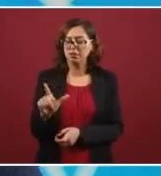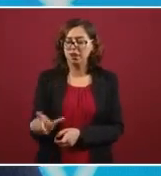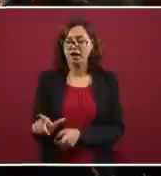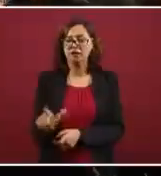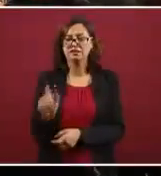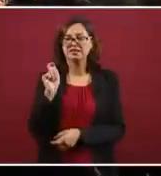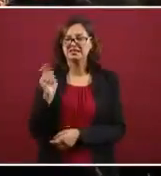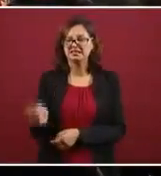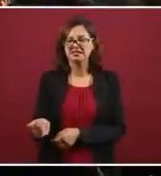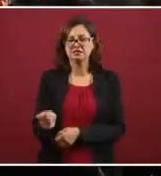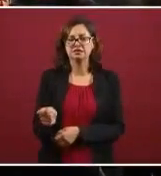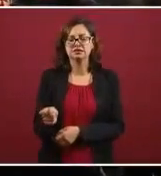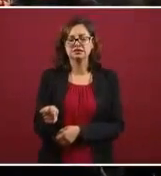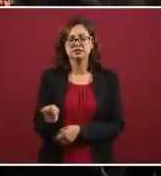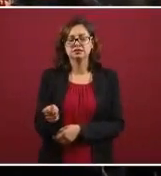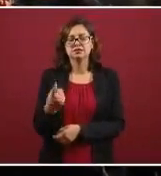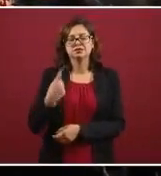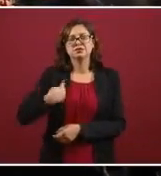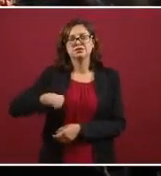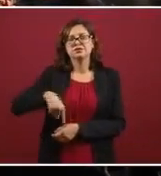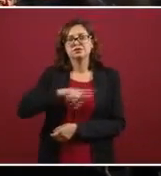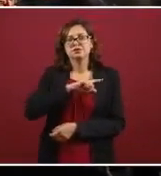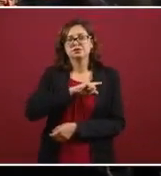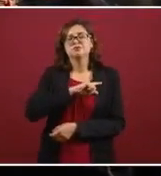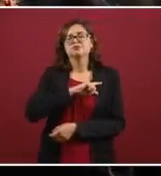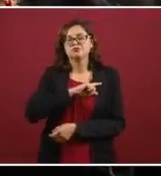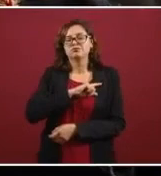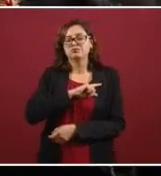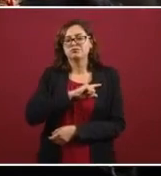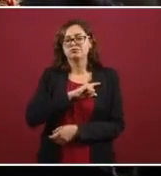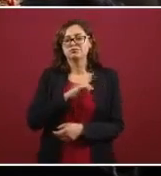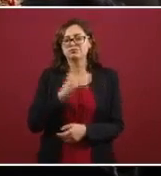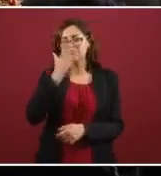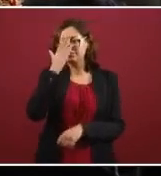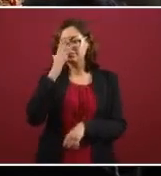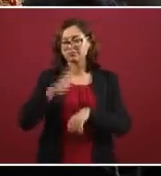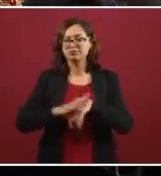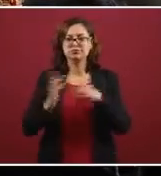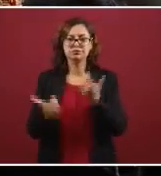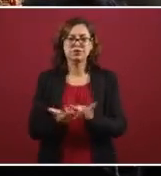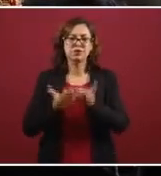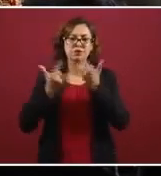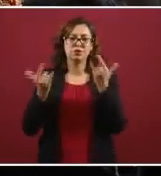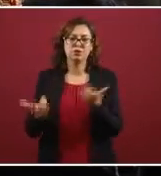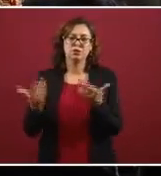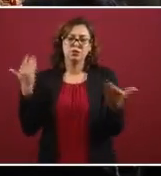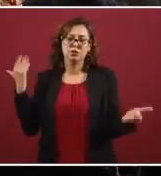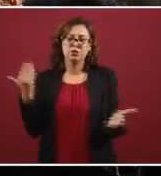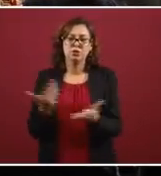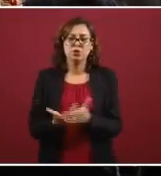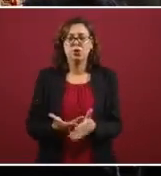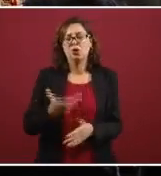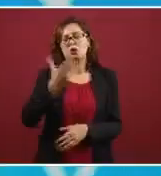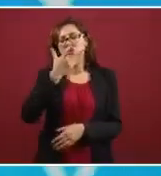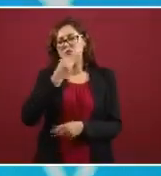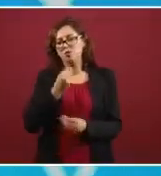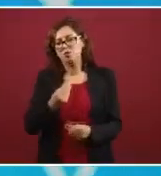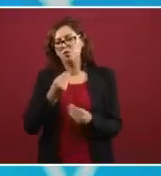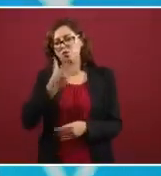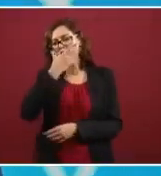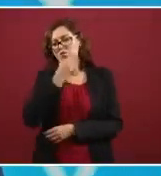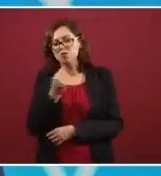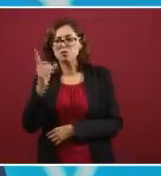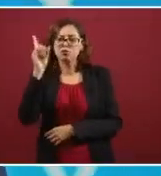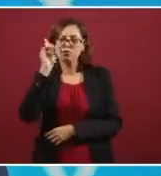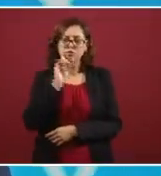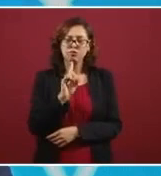CEPAL que para nosotros también tiene una huella histórica, porque muchos y muchas de nuestros hoy